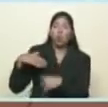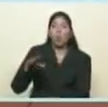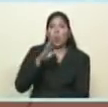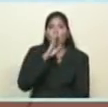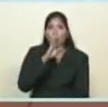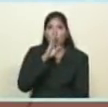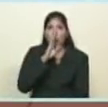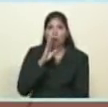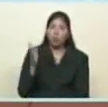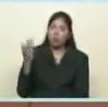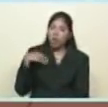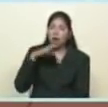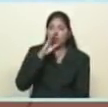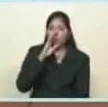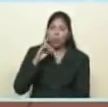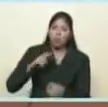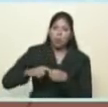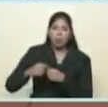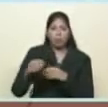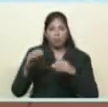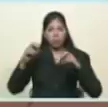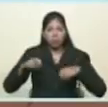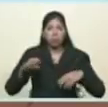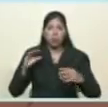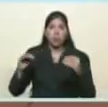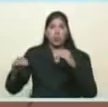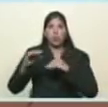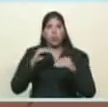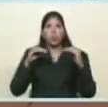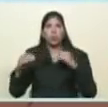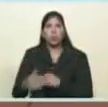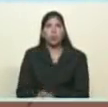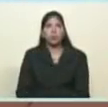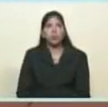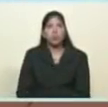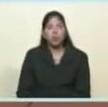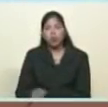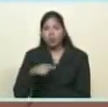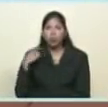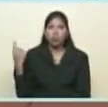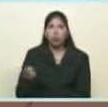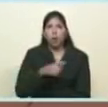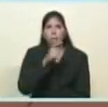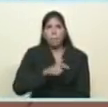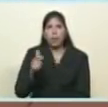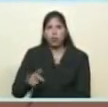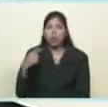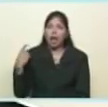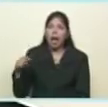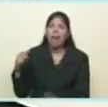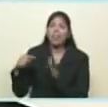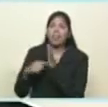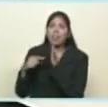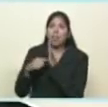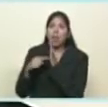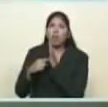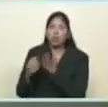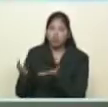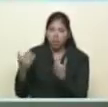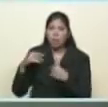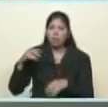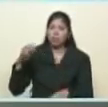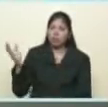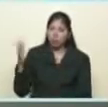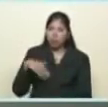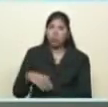tenedores de bonos de la República, de bonos de PDVSA, a todos los que están involucrados en la deuda externa, convóquelos al